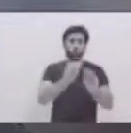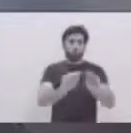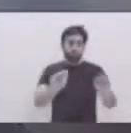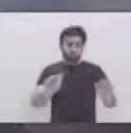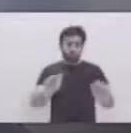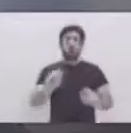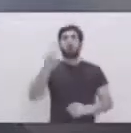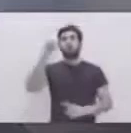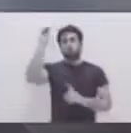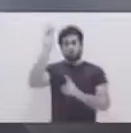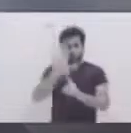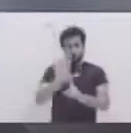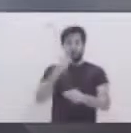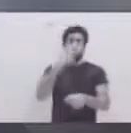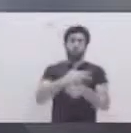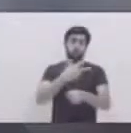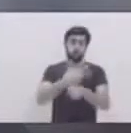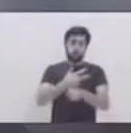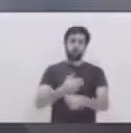Que Dios bendiga a Guatemala.